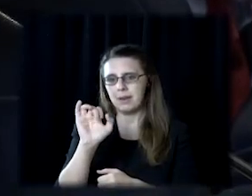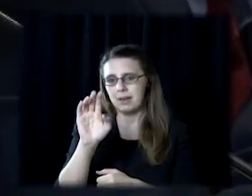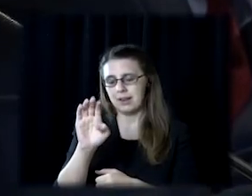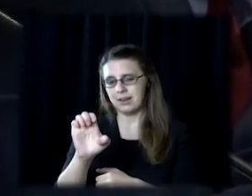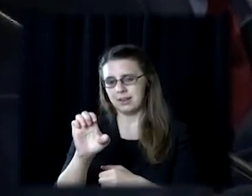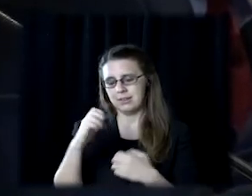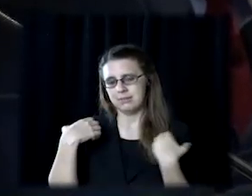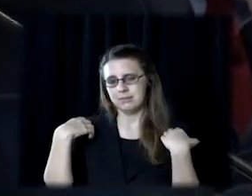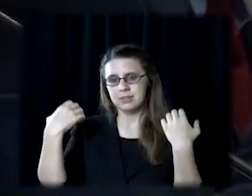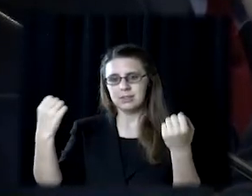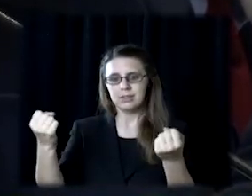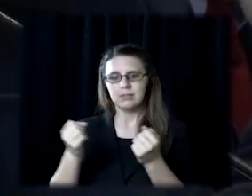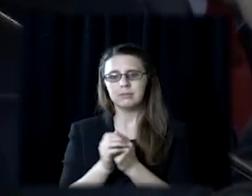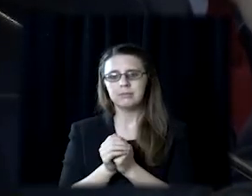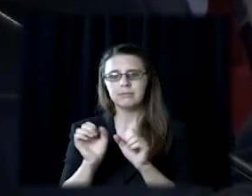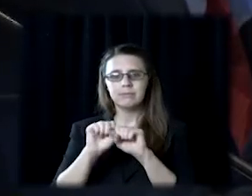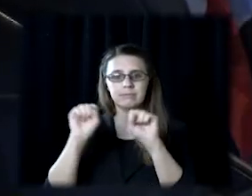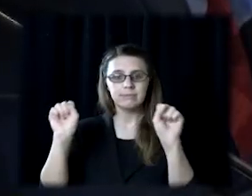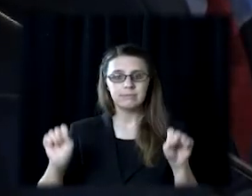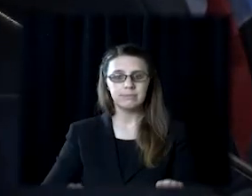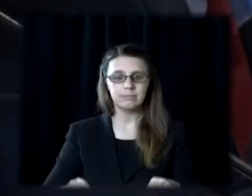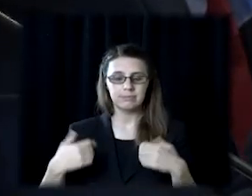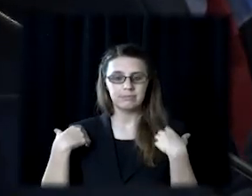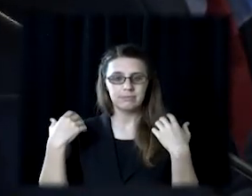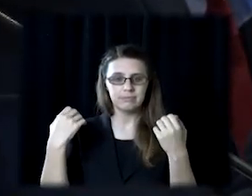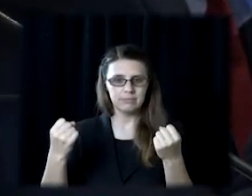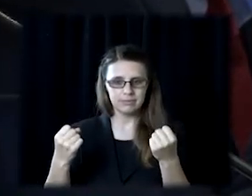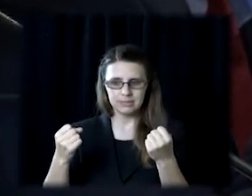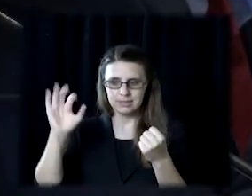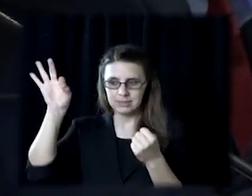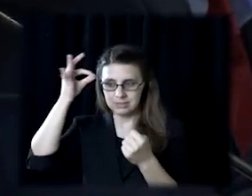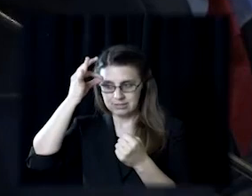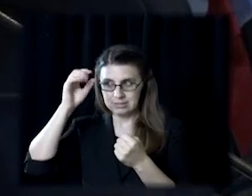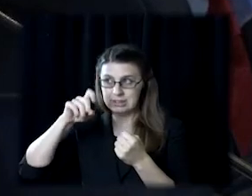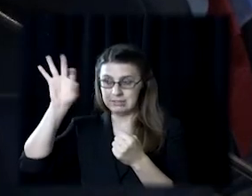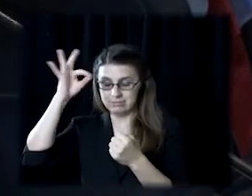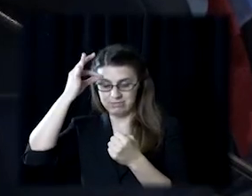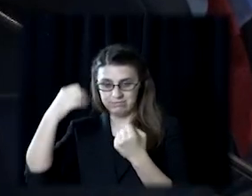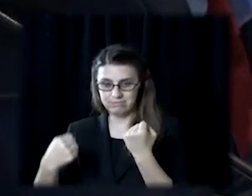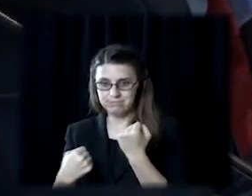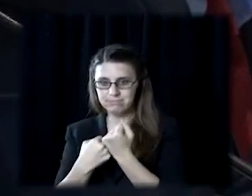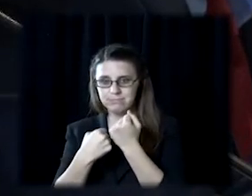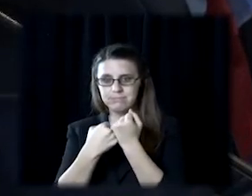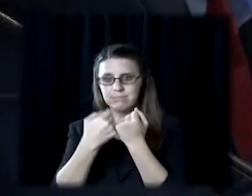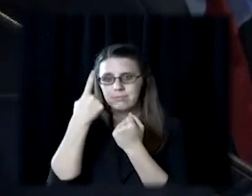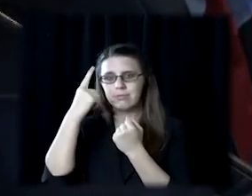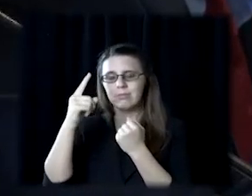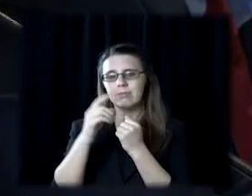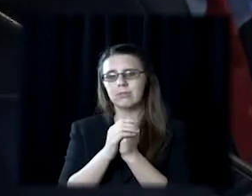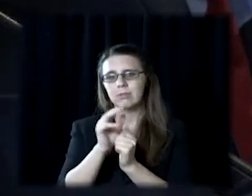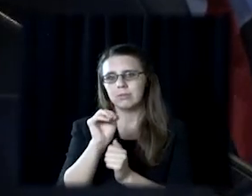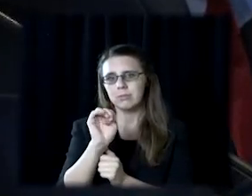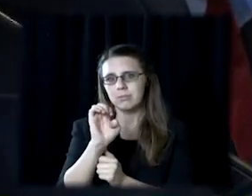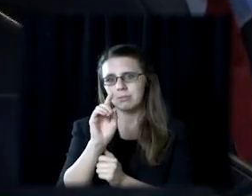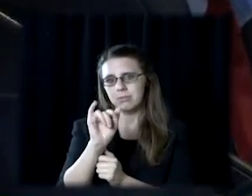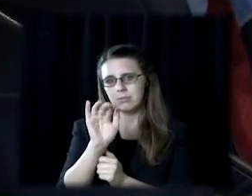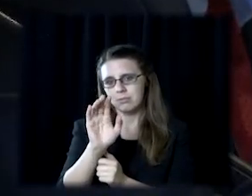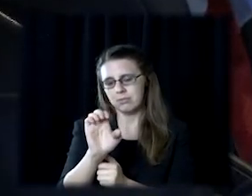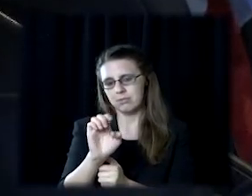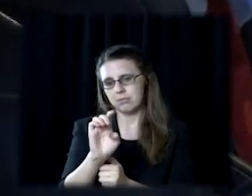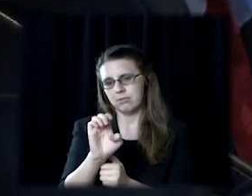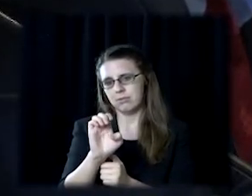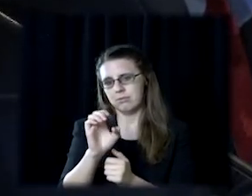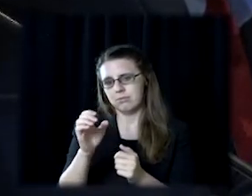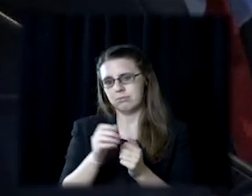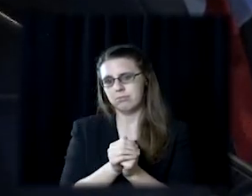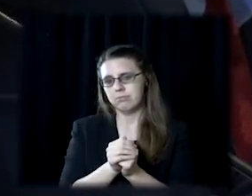gobierno debe preservar y mejorar su sistema de salud mientras logra asegurar el apoyo federal necesario para su población de Medicaid. Las medidas de reducción de